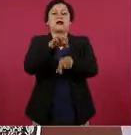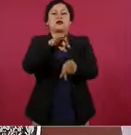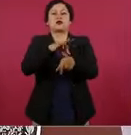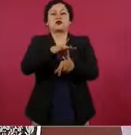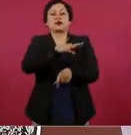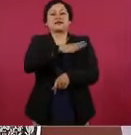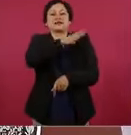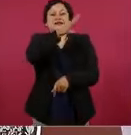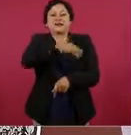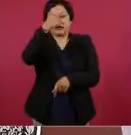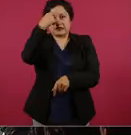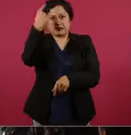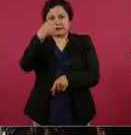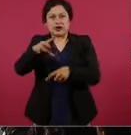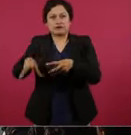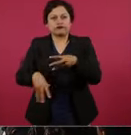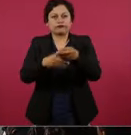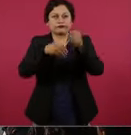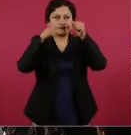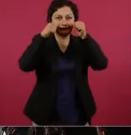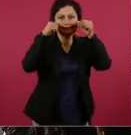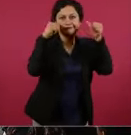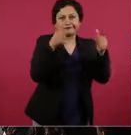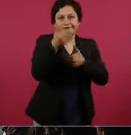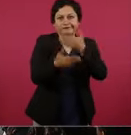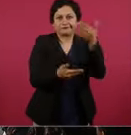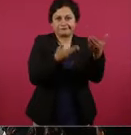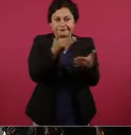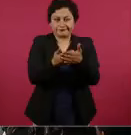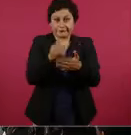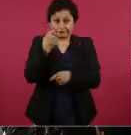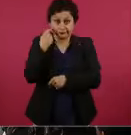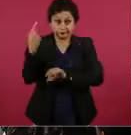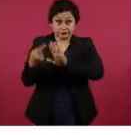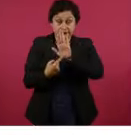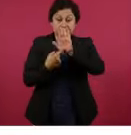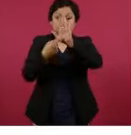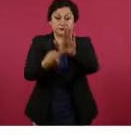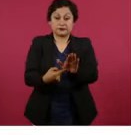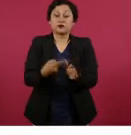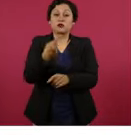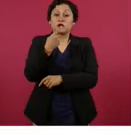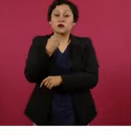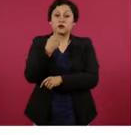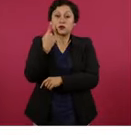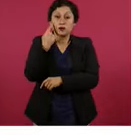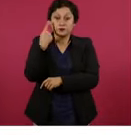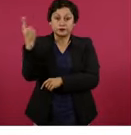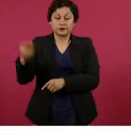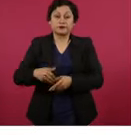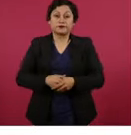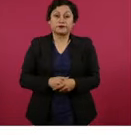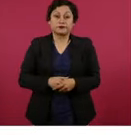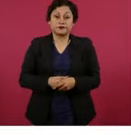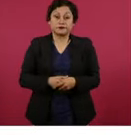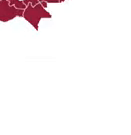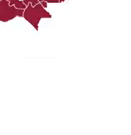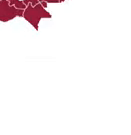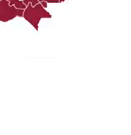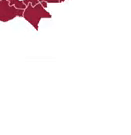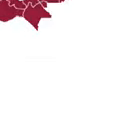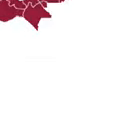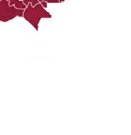poner la primera. Bien, aquí este mapa, toda la parte que está en rojo, es donde está